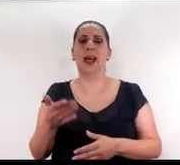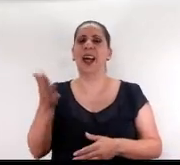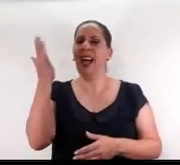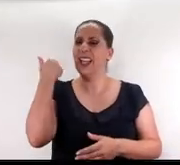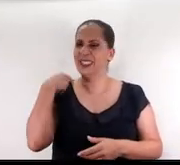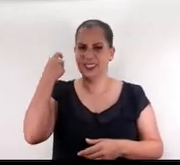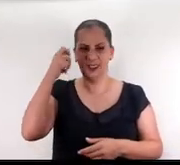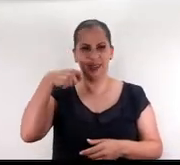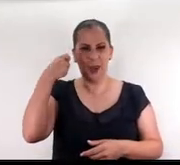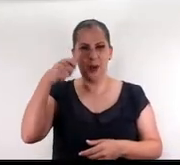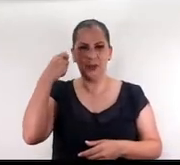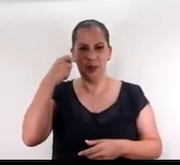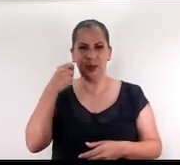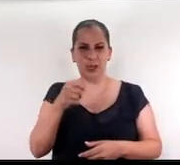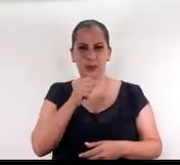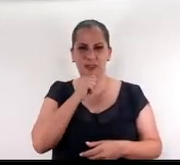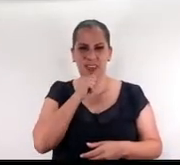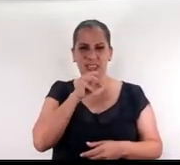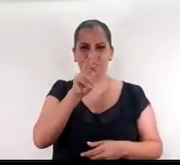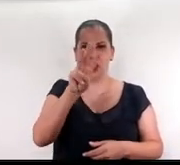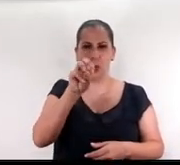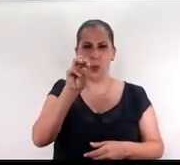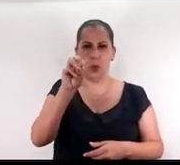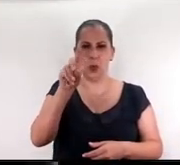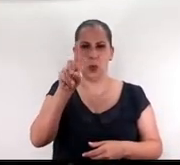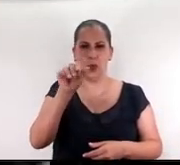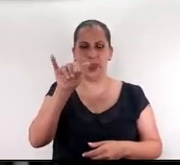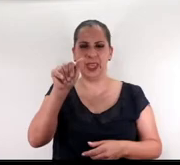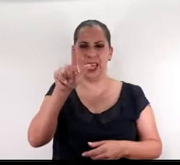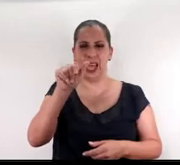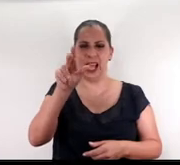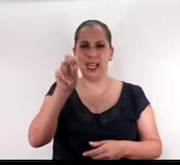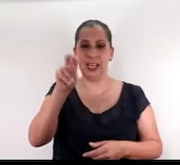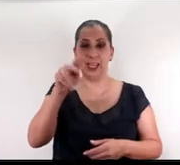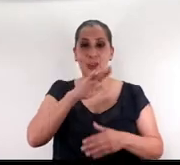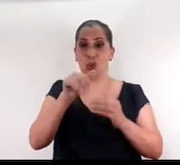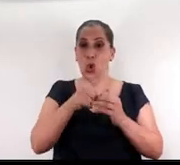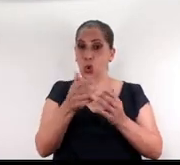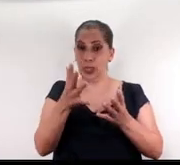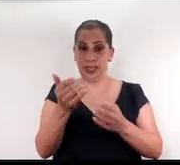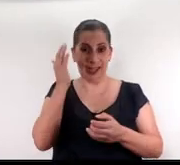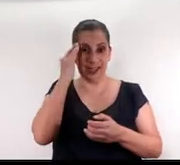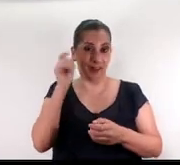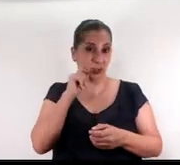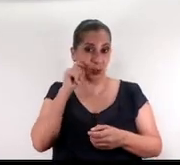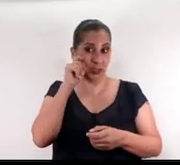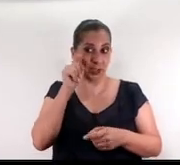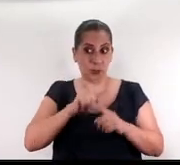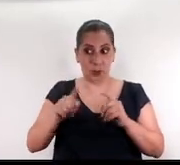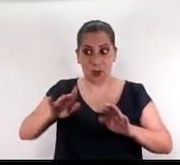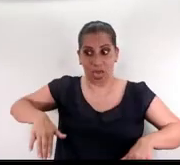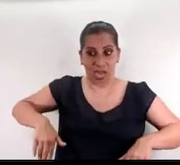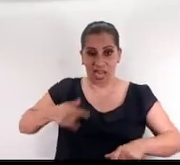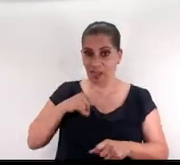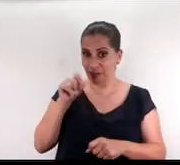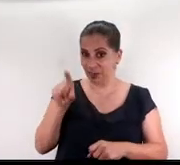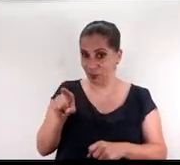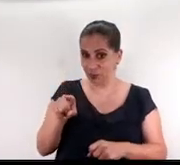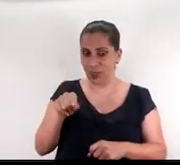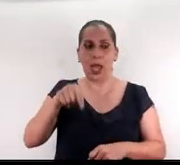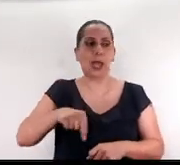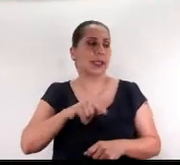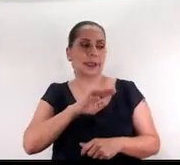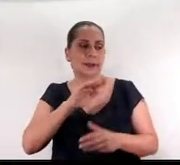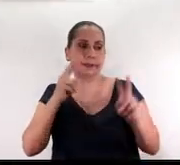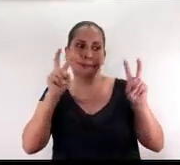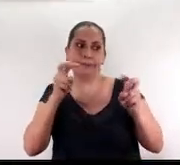película vieja de Woody Allen que se llamaba Todo lo que usted quería saber sobre el sexo y nadie se, y no se atrevía a preguntarlo. Bueno, aquí es todo lo que usted quería hacer